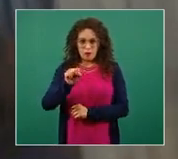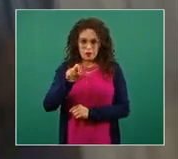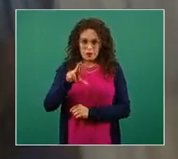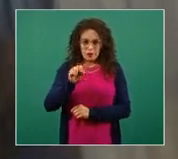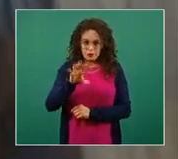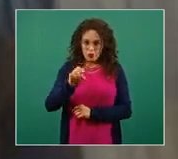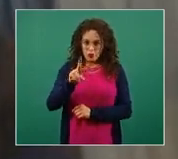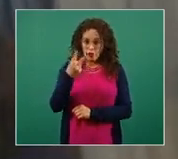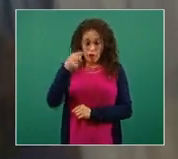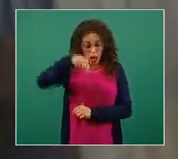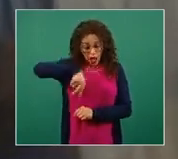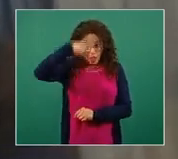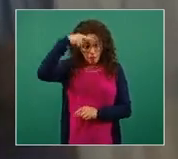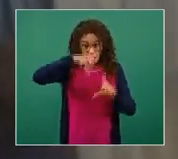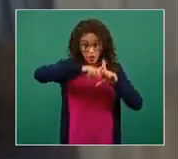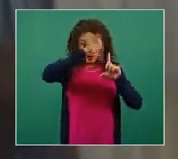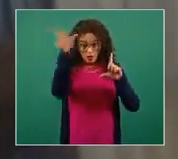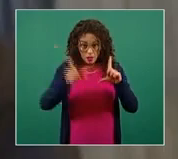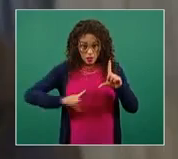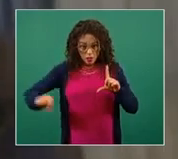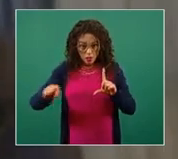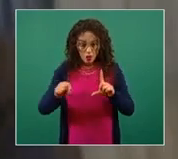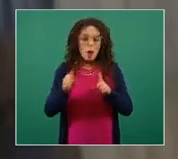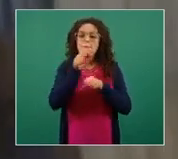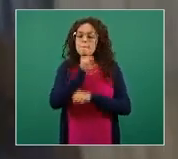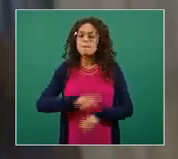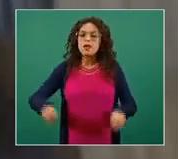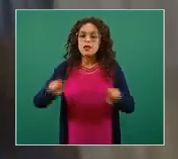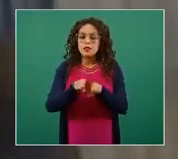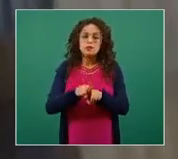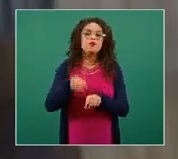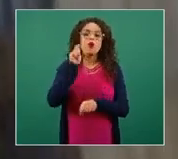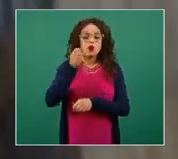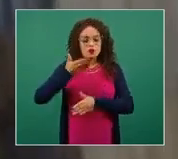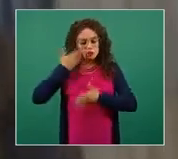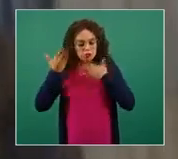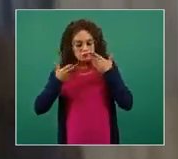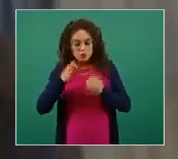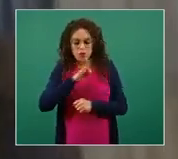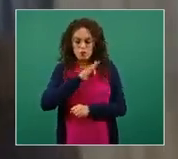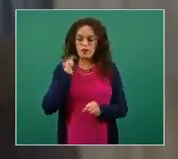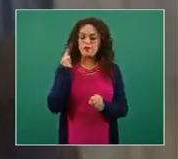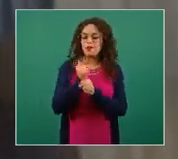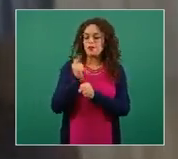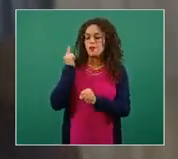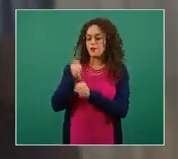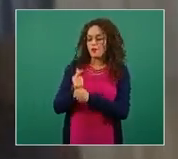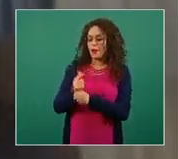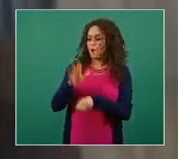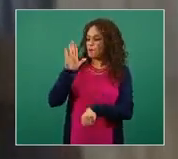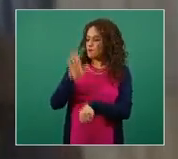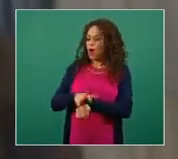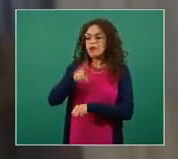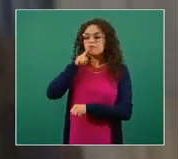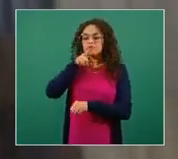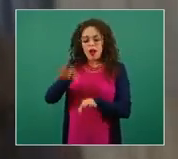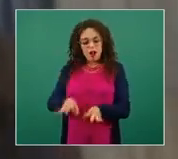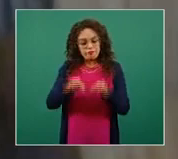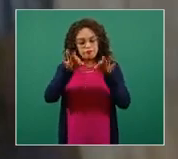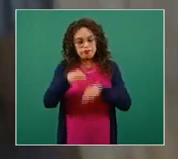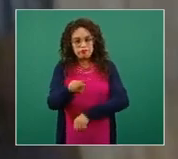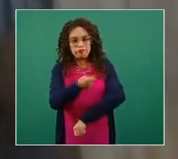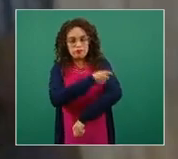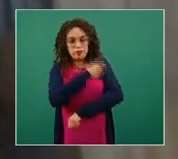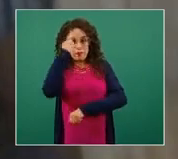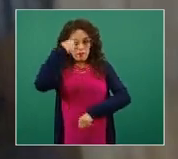como estudios que permitan medir, detectar la efectividad de la vacunación para protección de